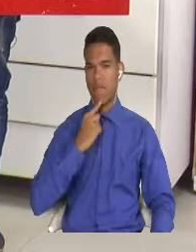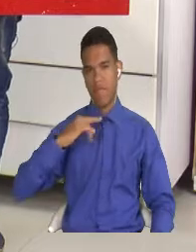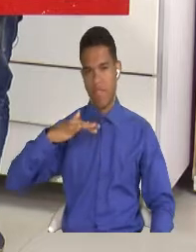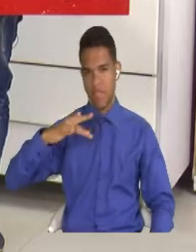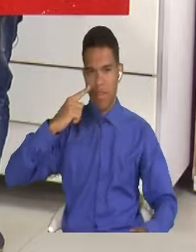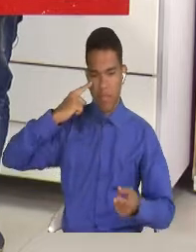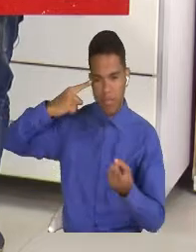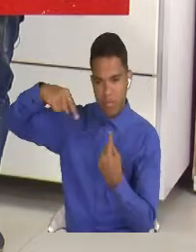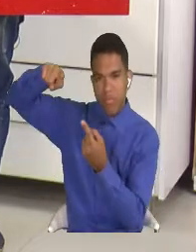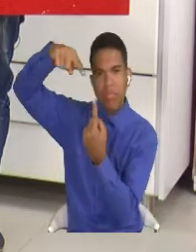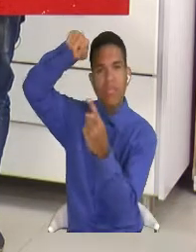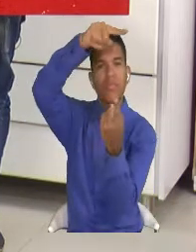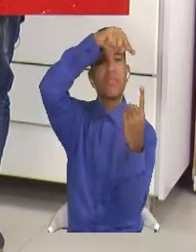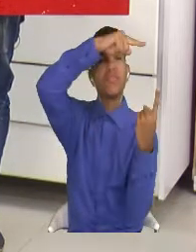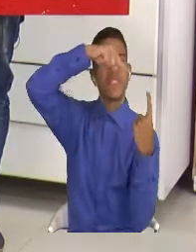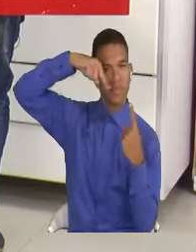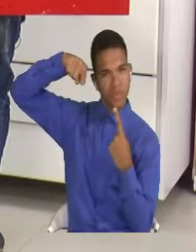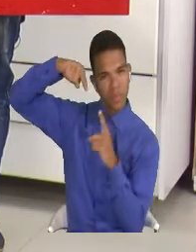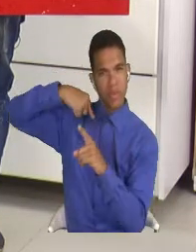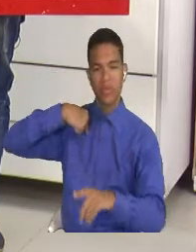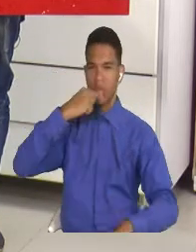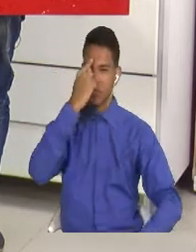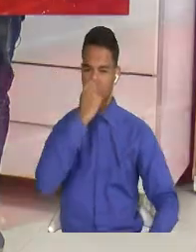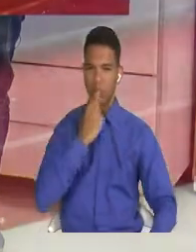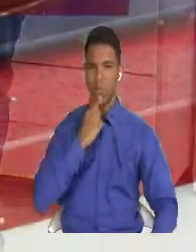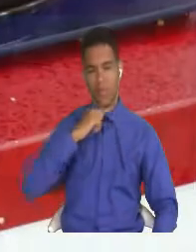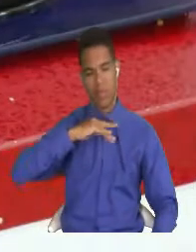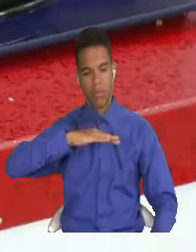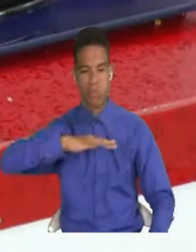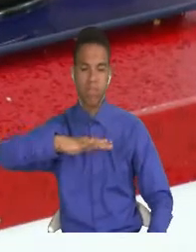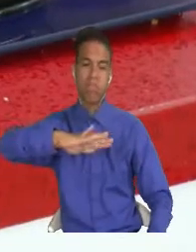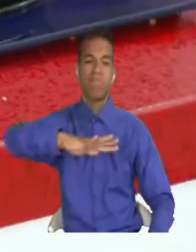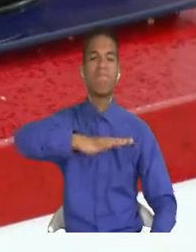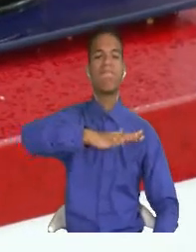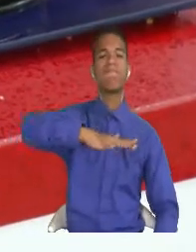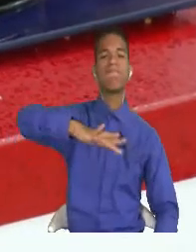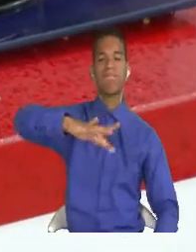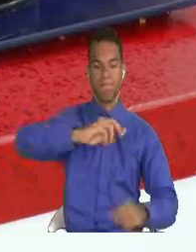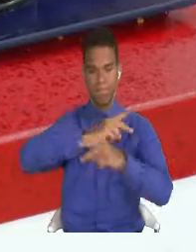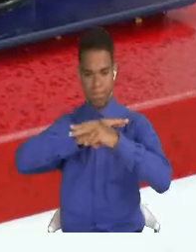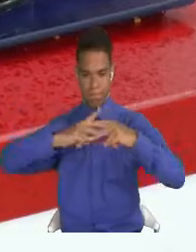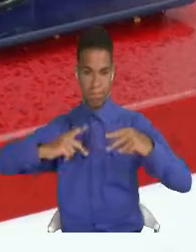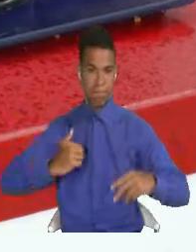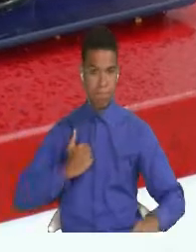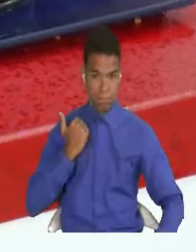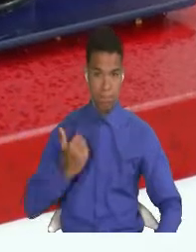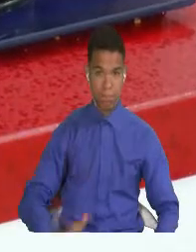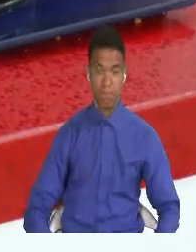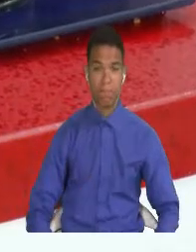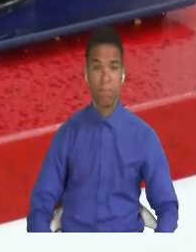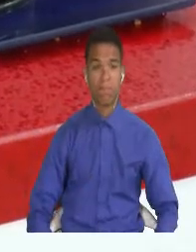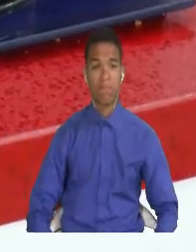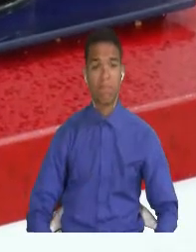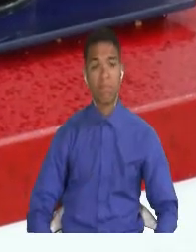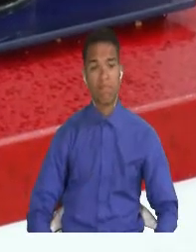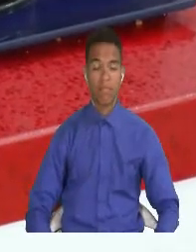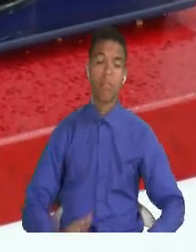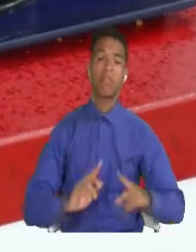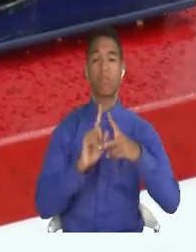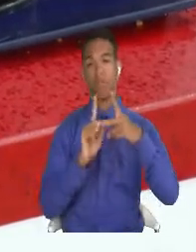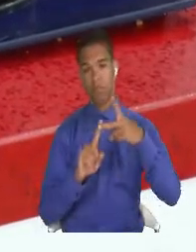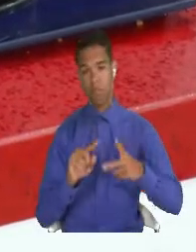Conociendo la bahía más hermosa que tiene nuestro país. Sí, Bahía. Sí, entonces estuve por allá, también estuve en